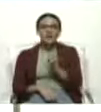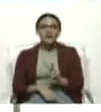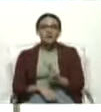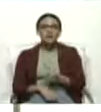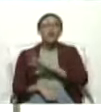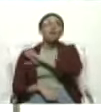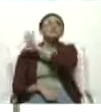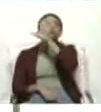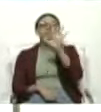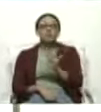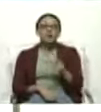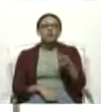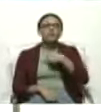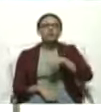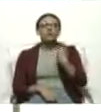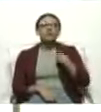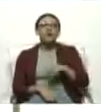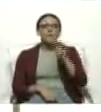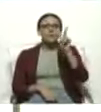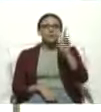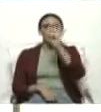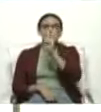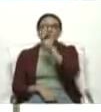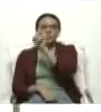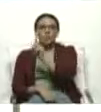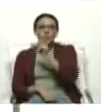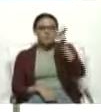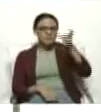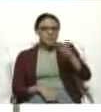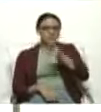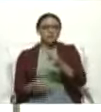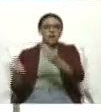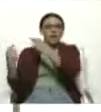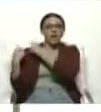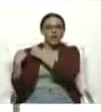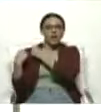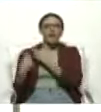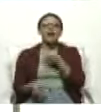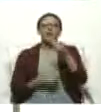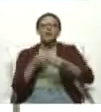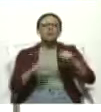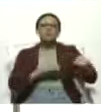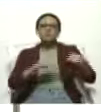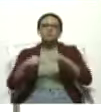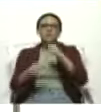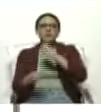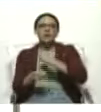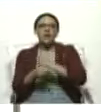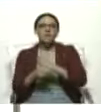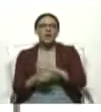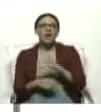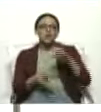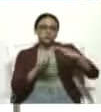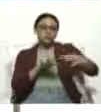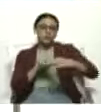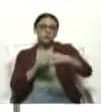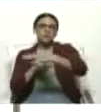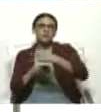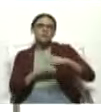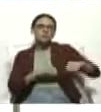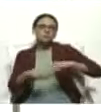241 funcionarios en 26 municipios del país. Y en este